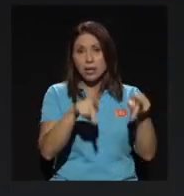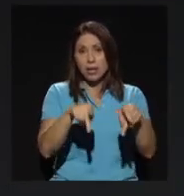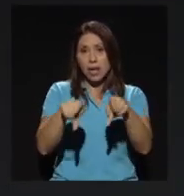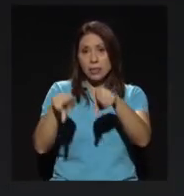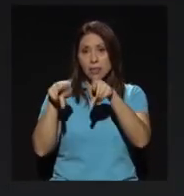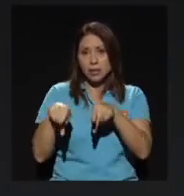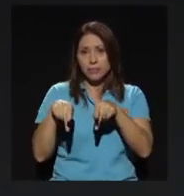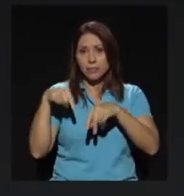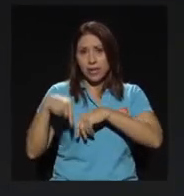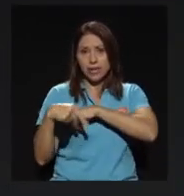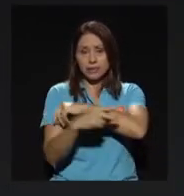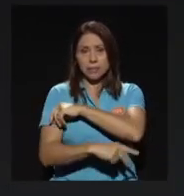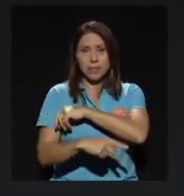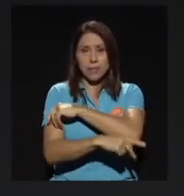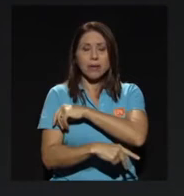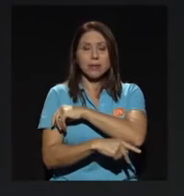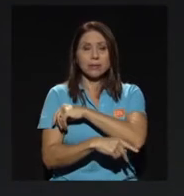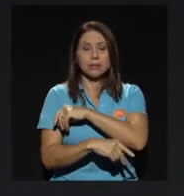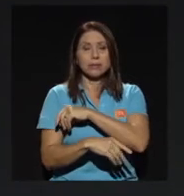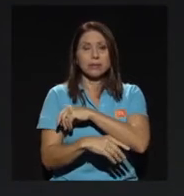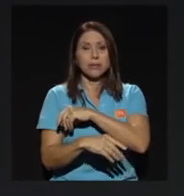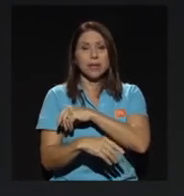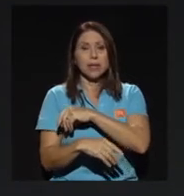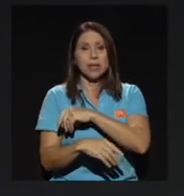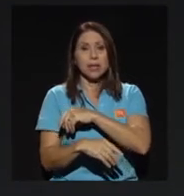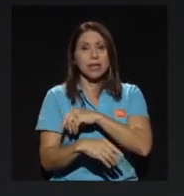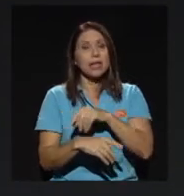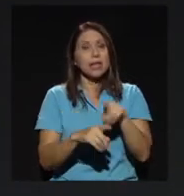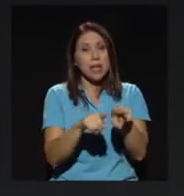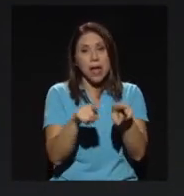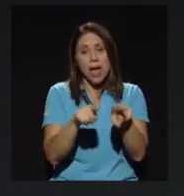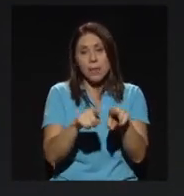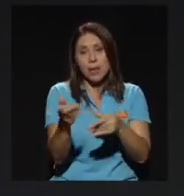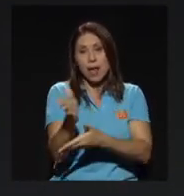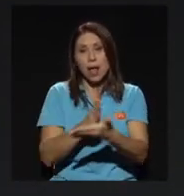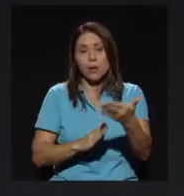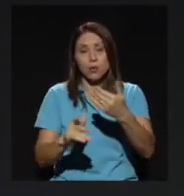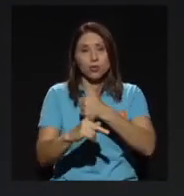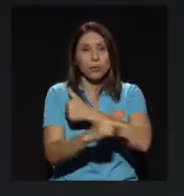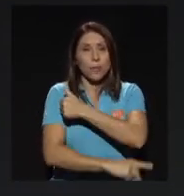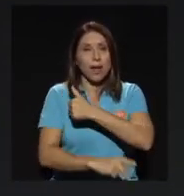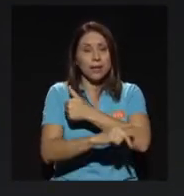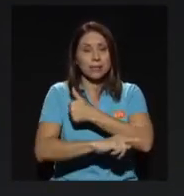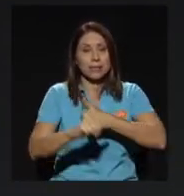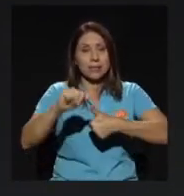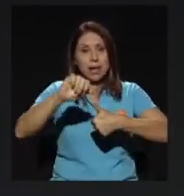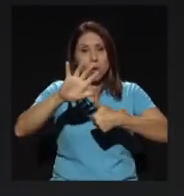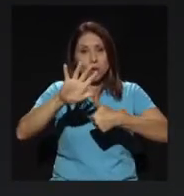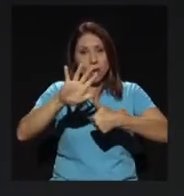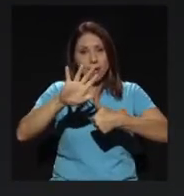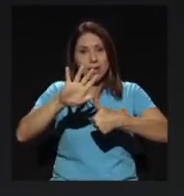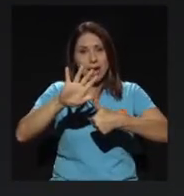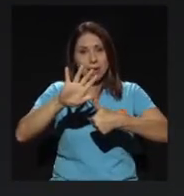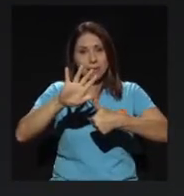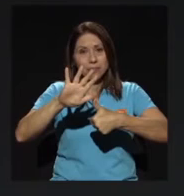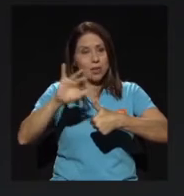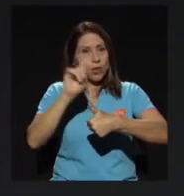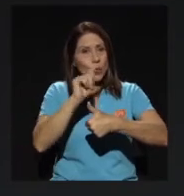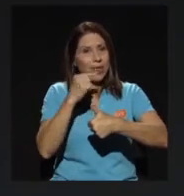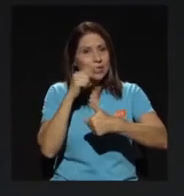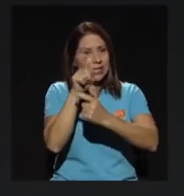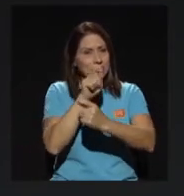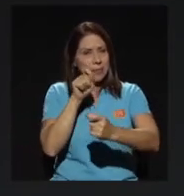país y en algunos países de norteamérica sin ser más específico